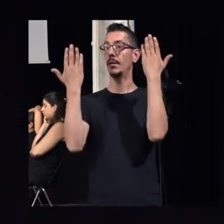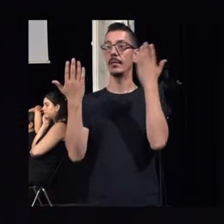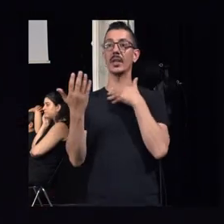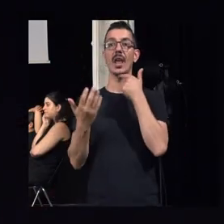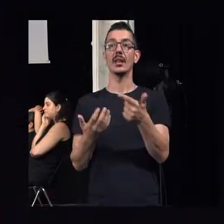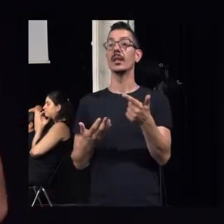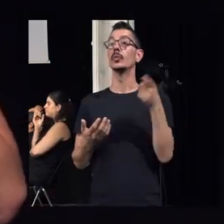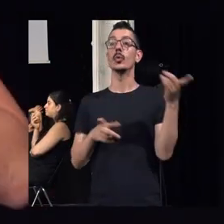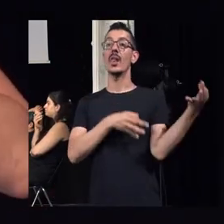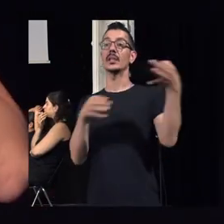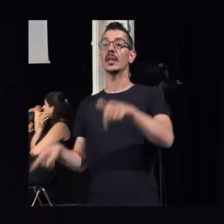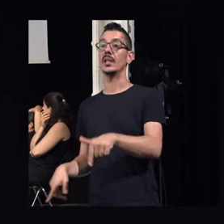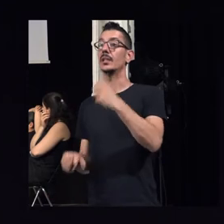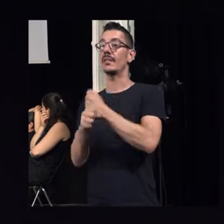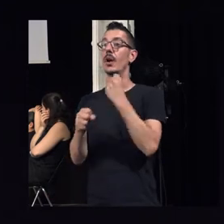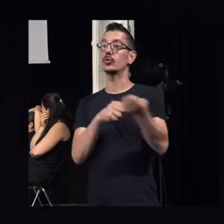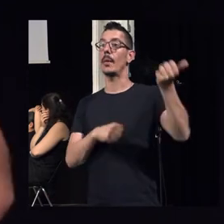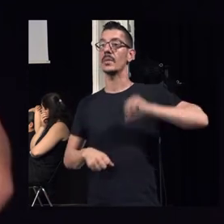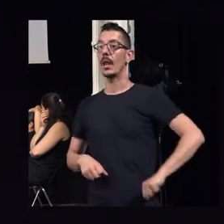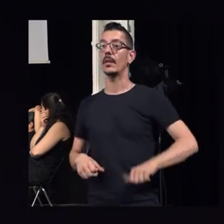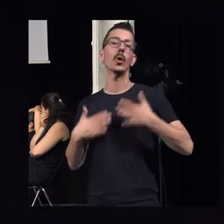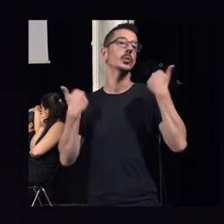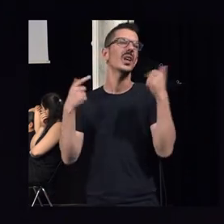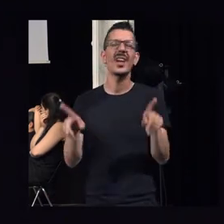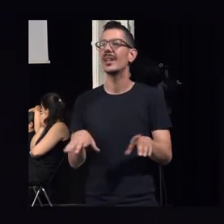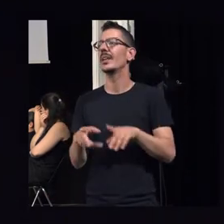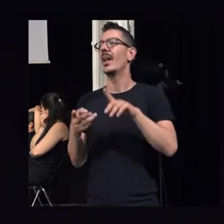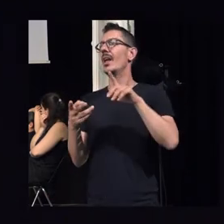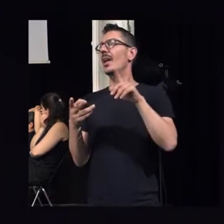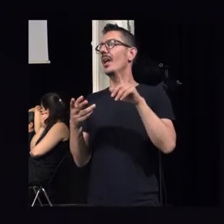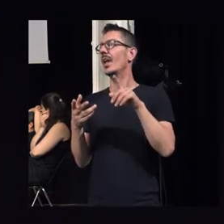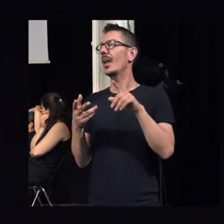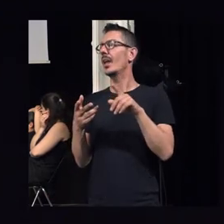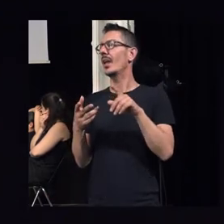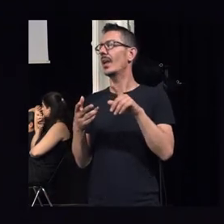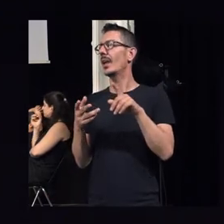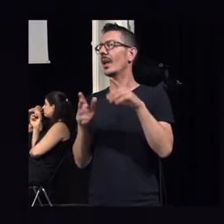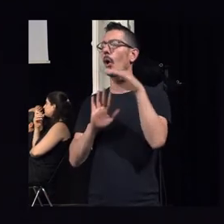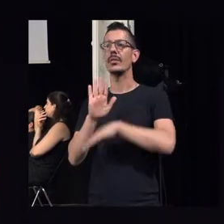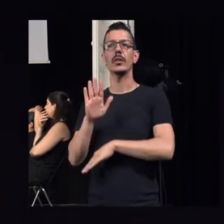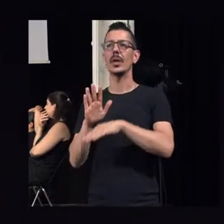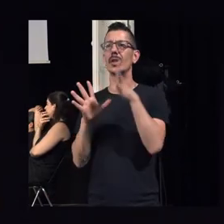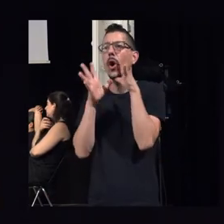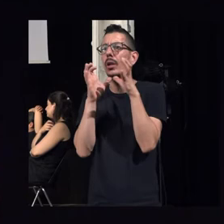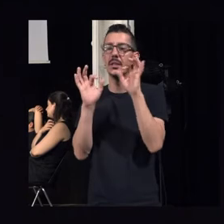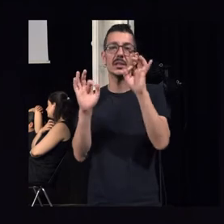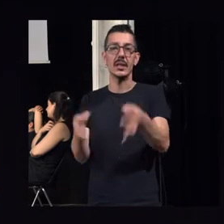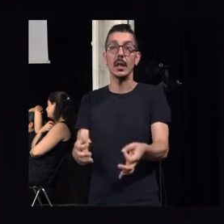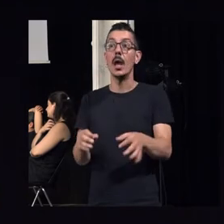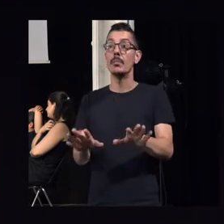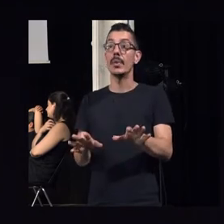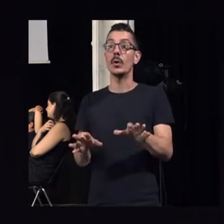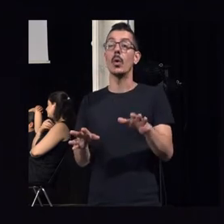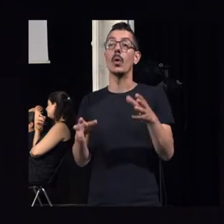el trabajo una mierda, puede ser lo que tú quieras, las condiciones son horrorosas, pero hay que recordar que el promedio de